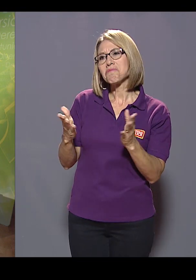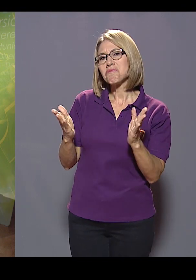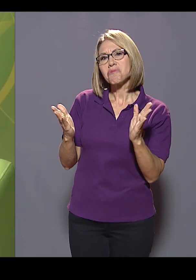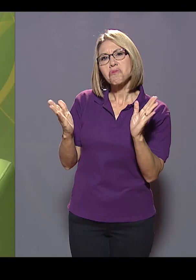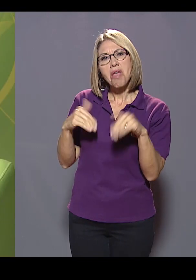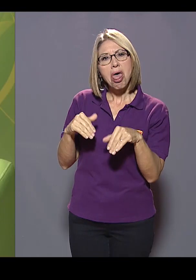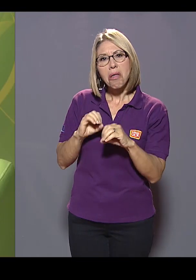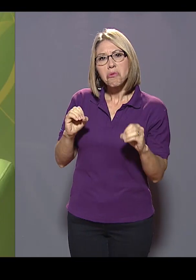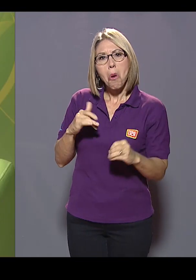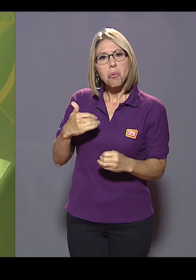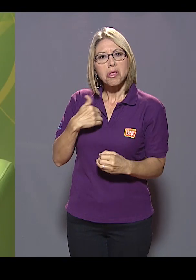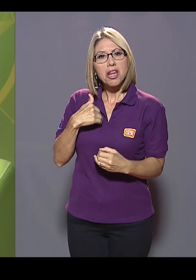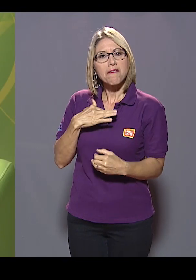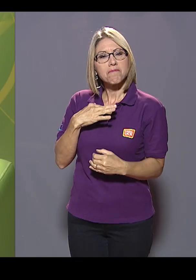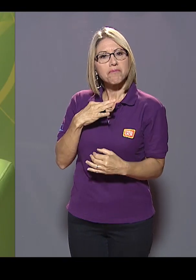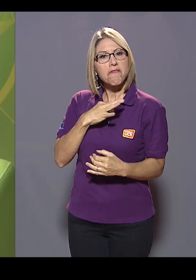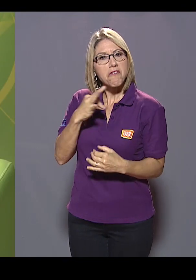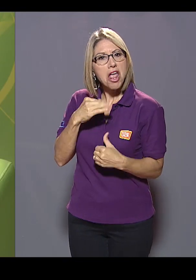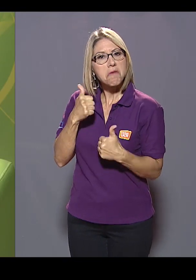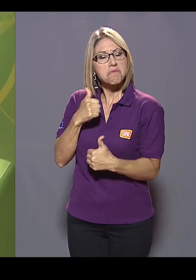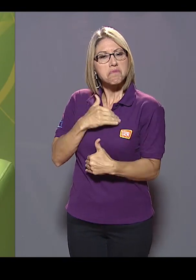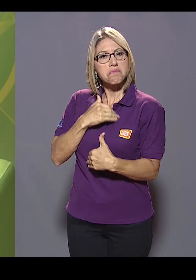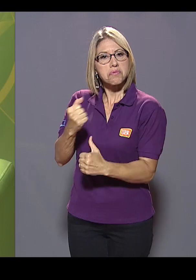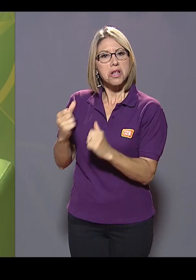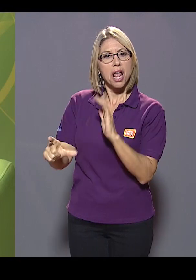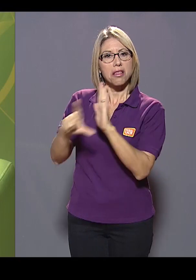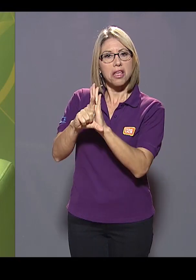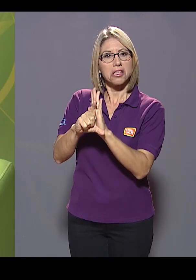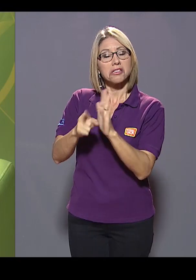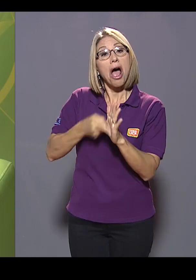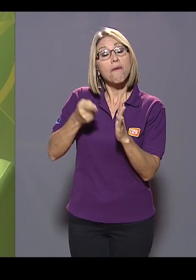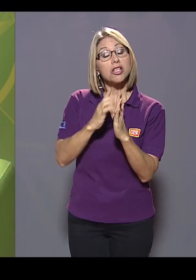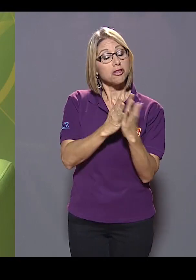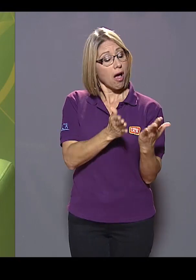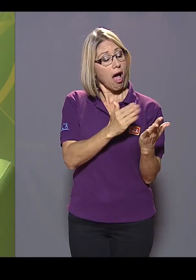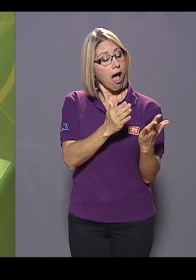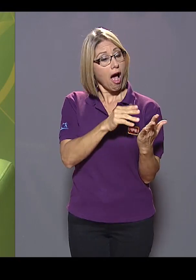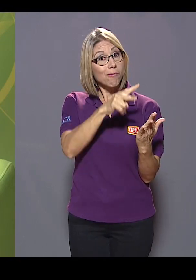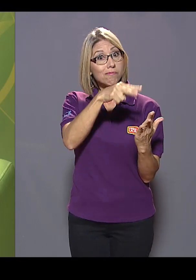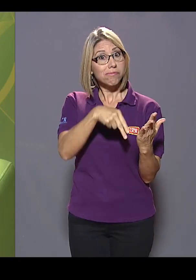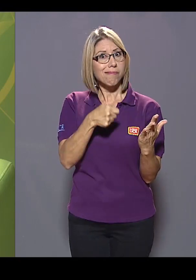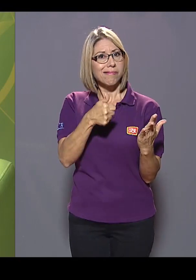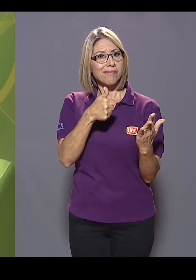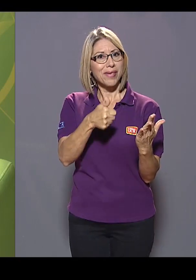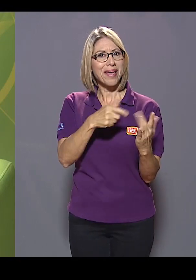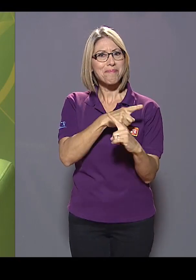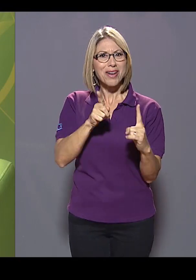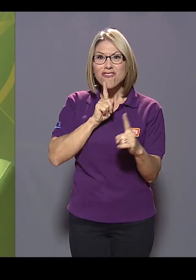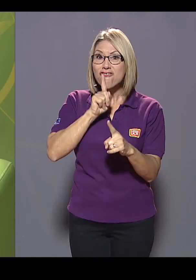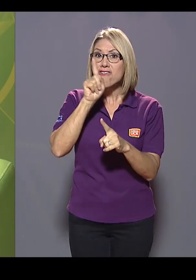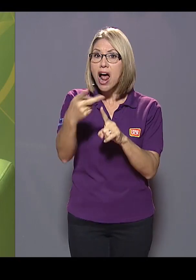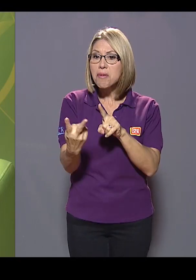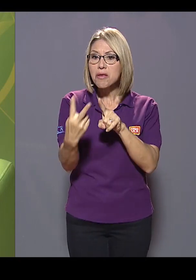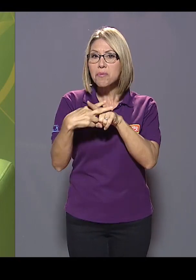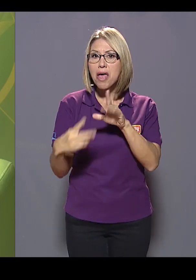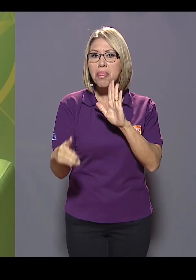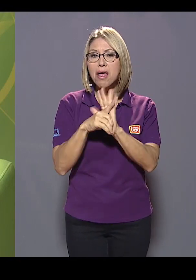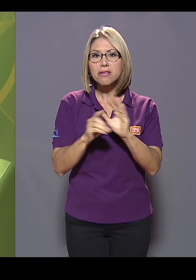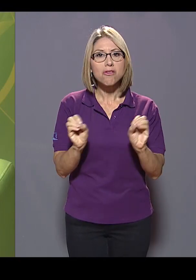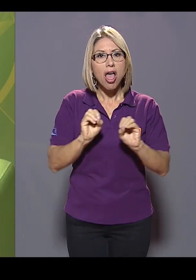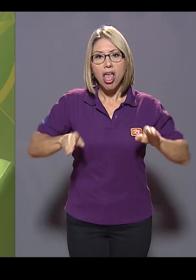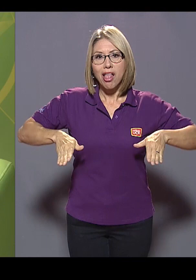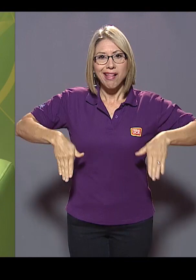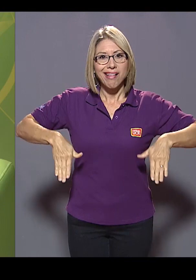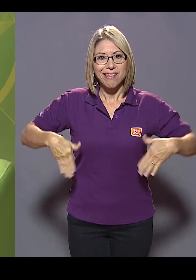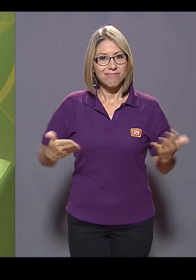leyes, ¿verdad? Muchas veces en el papel suena muy bien y en la práctica no tienen acceso a esos derechos tal cual se establece